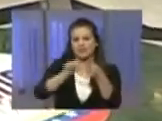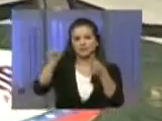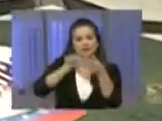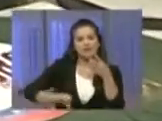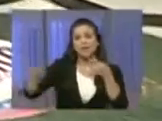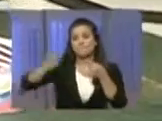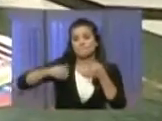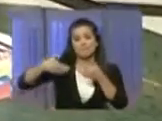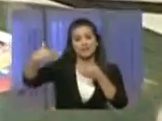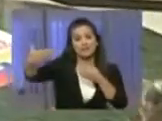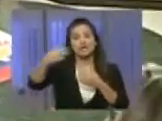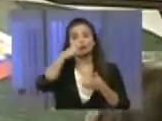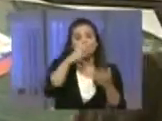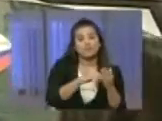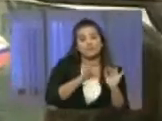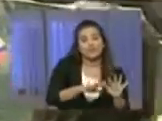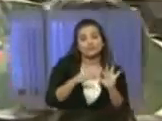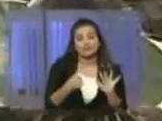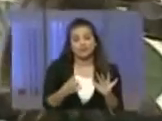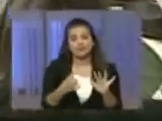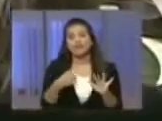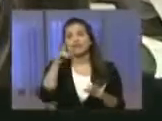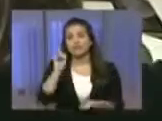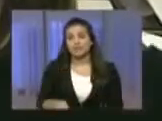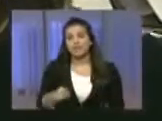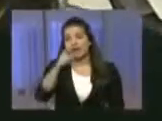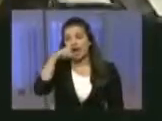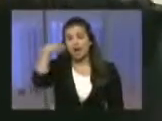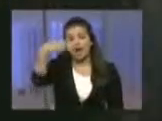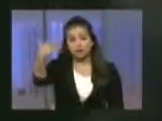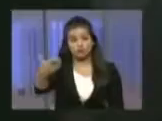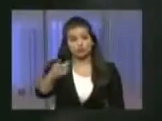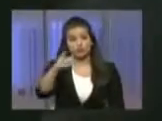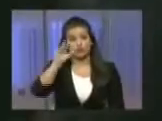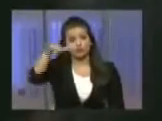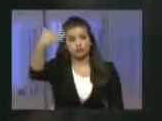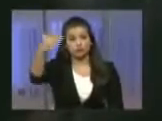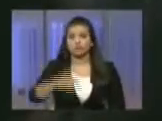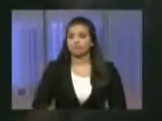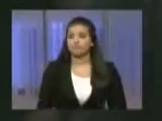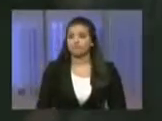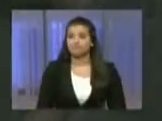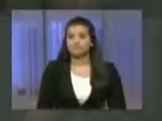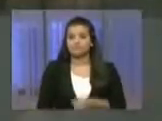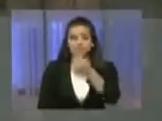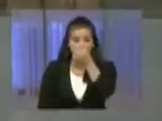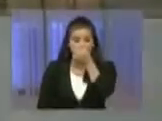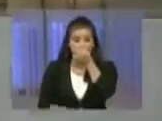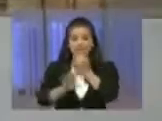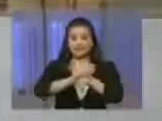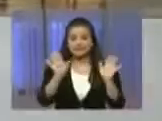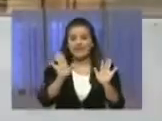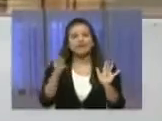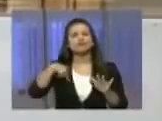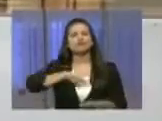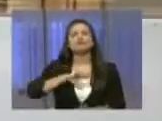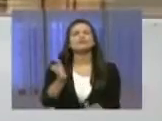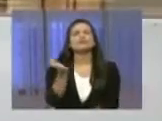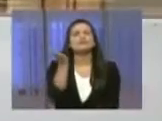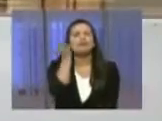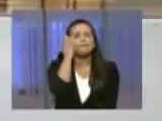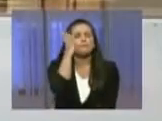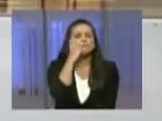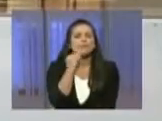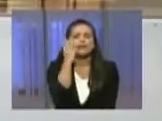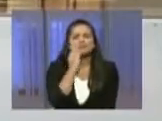quedan del 2016 y de los años que están por venir ya estamos curtidos en estas